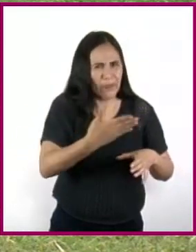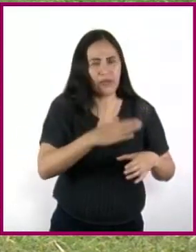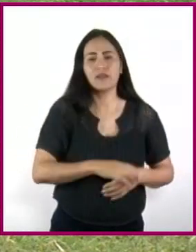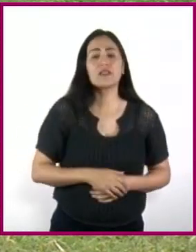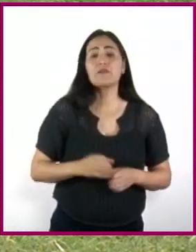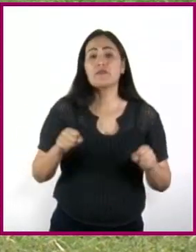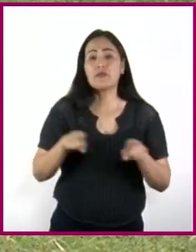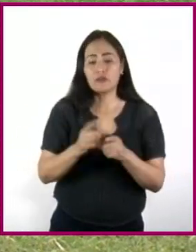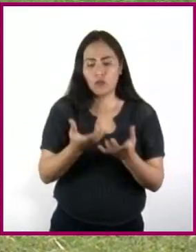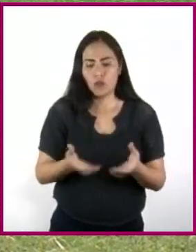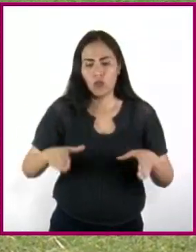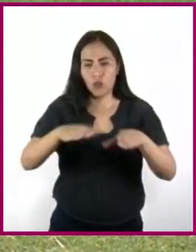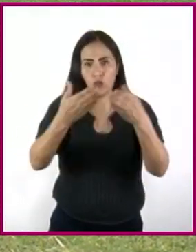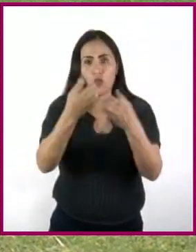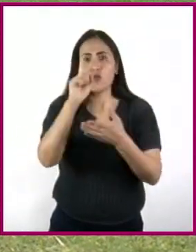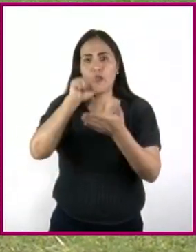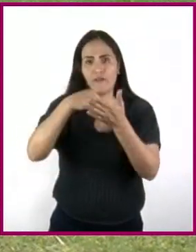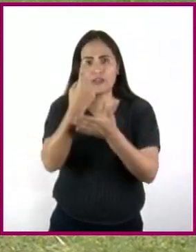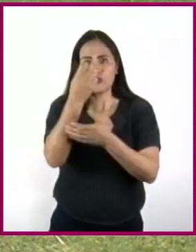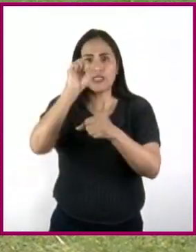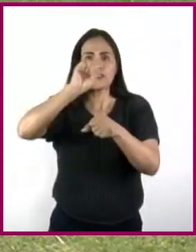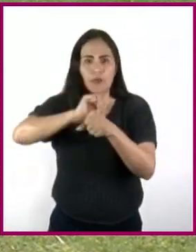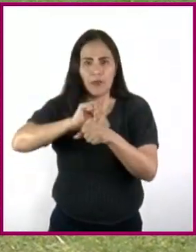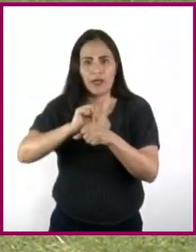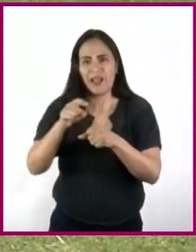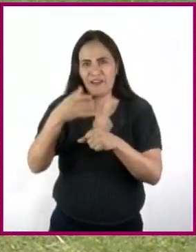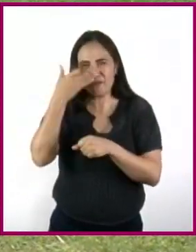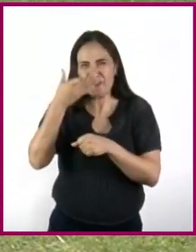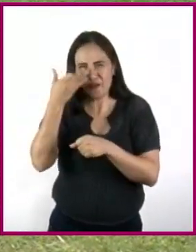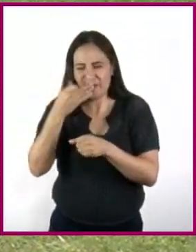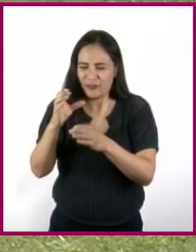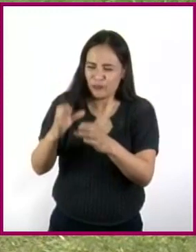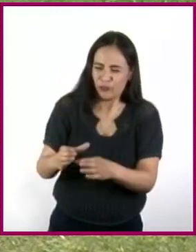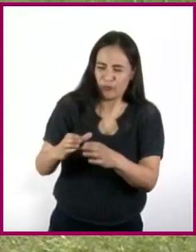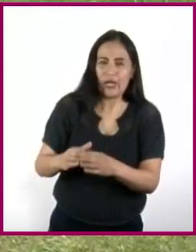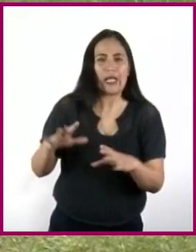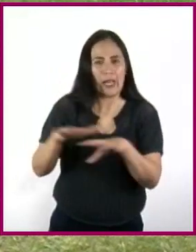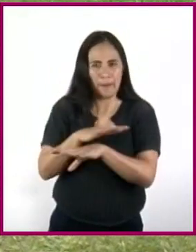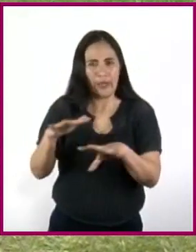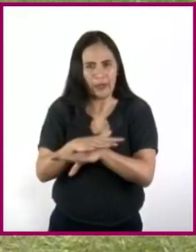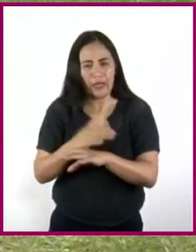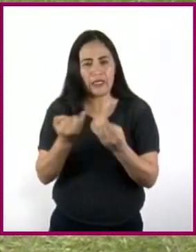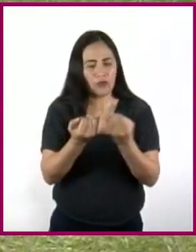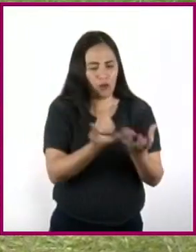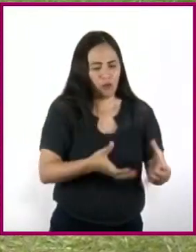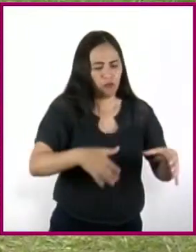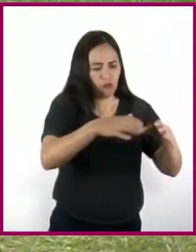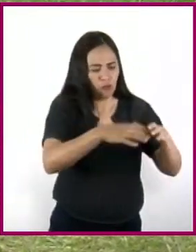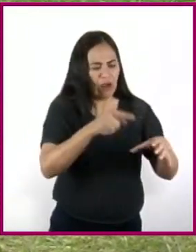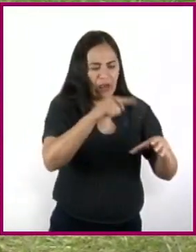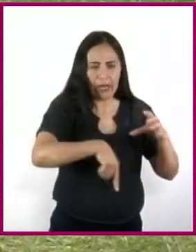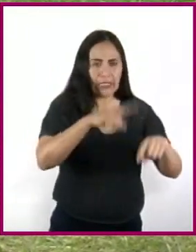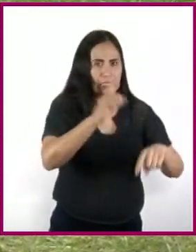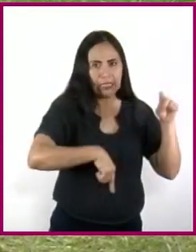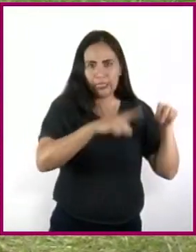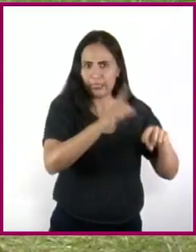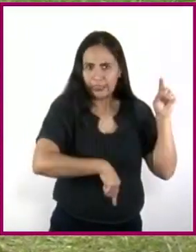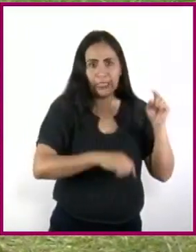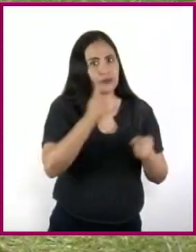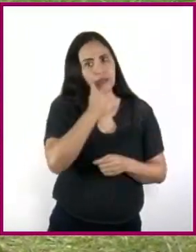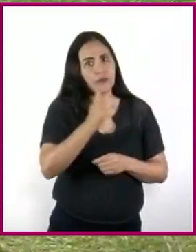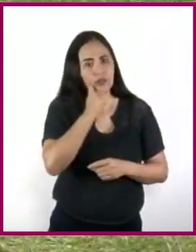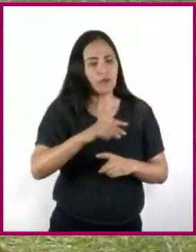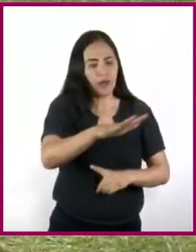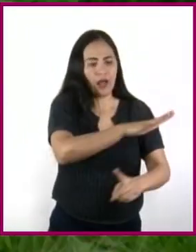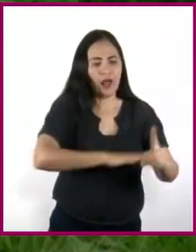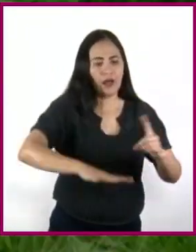los floreros al menos una vez a la semana. Eliminar recipientes que puedan acumular agua y convertirse en criaderos. Mantener limpios los